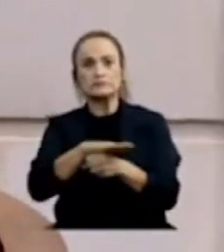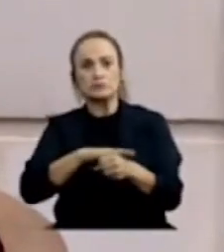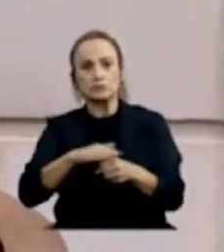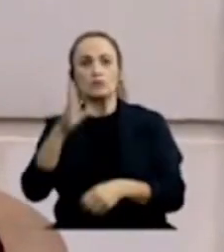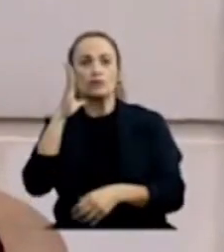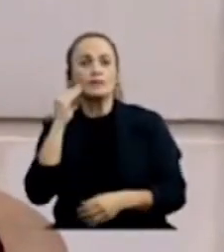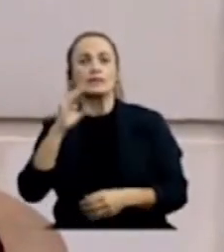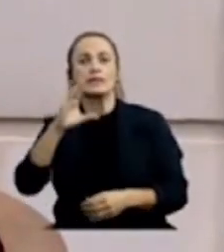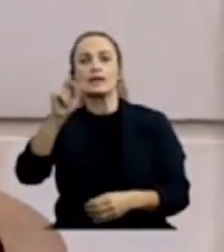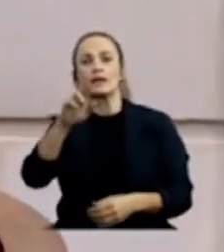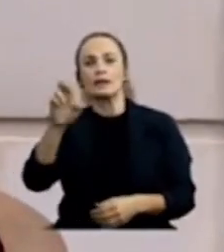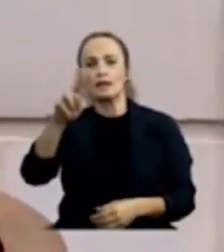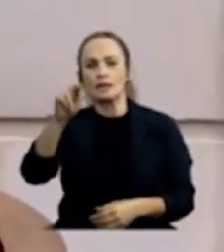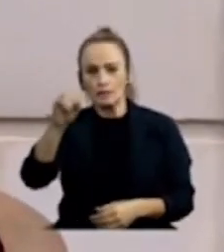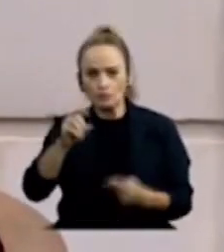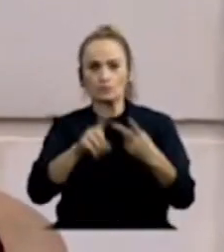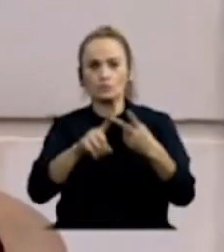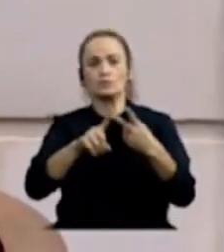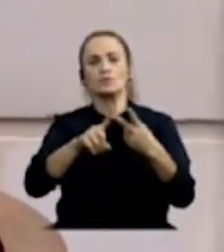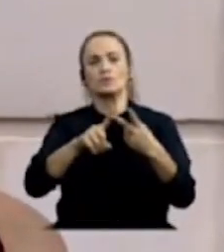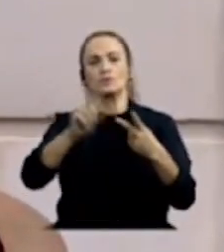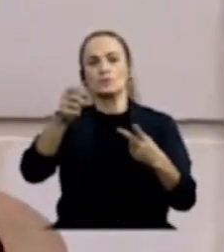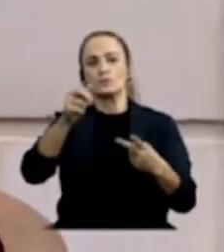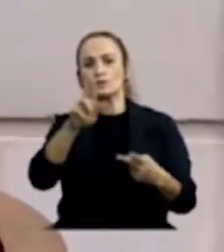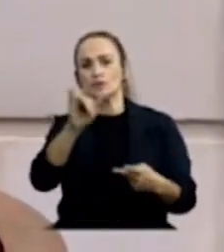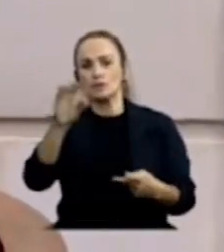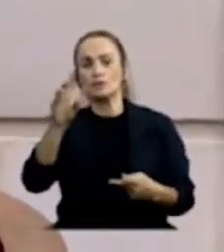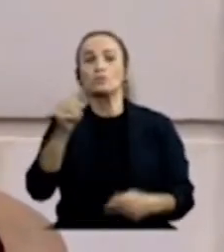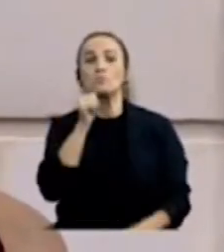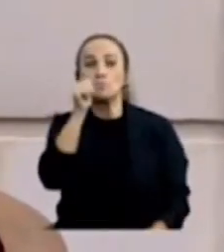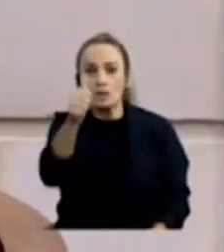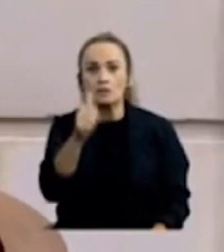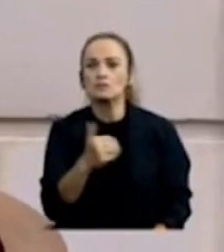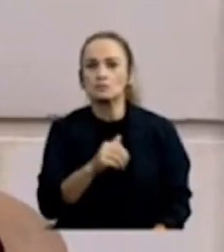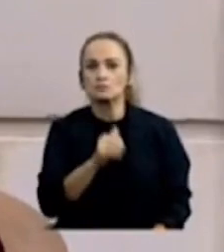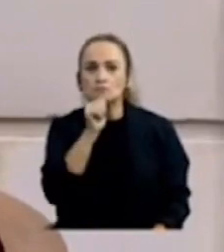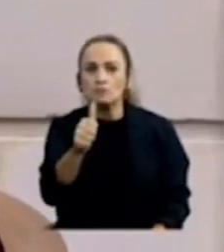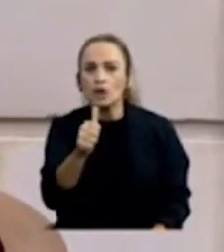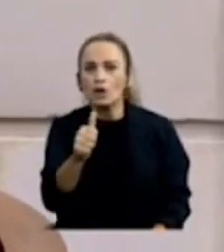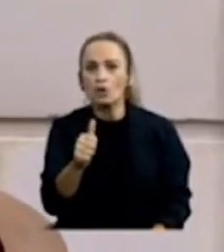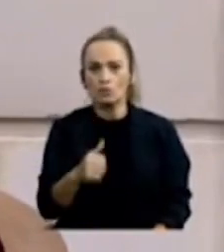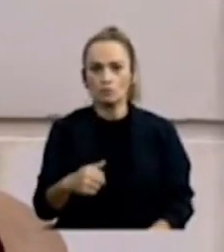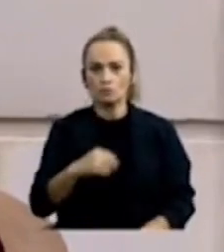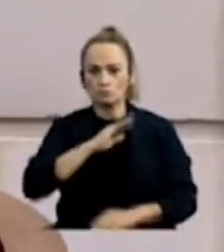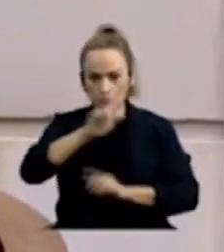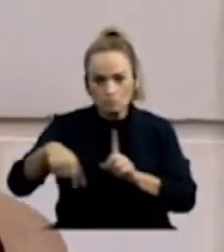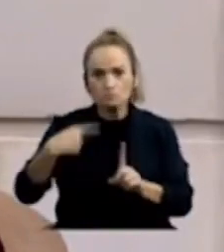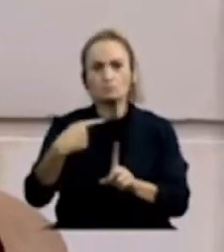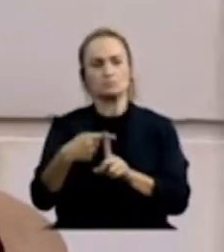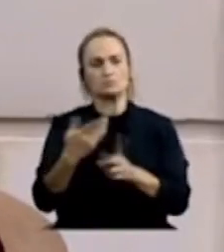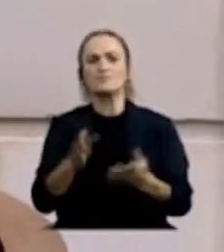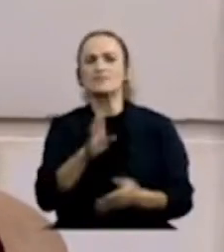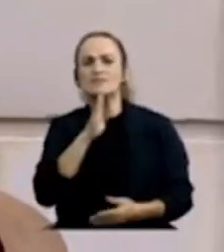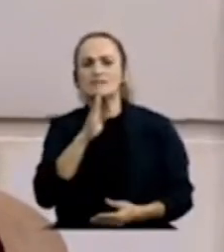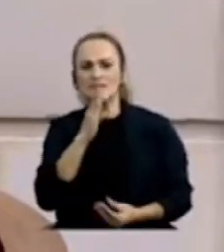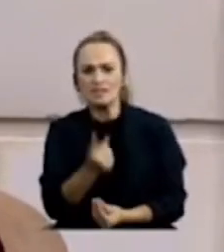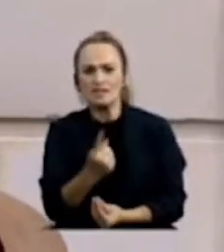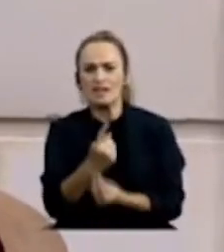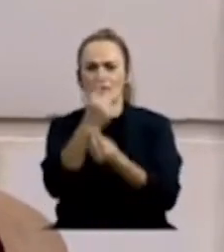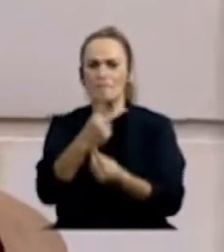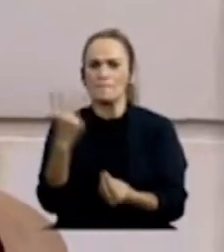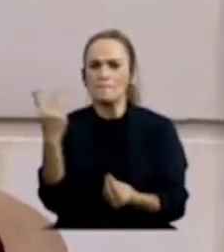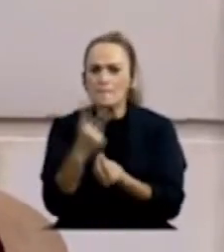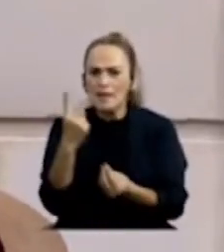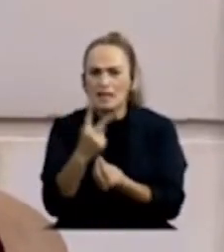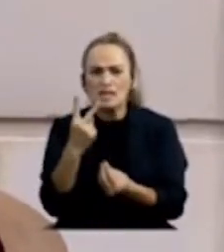Carreño y a la representante Garrido, mañana puede ser cualquiera de nosotros, y sin importar qué grupo sea el que está haciendo estos